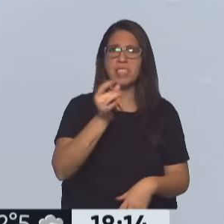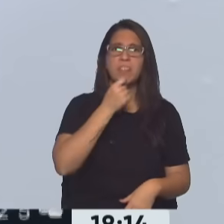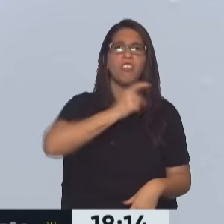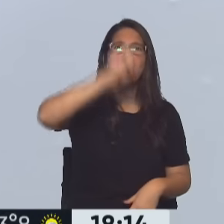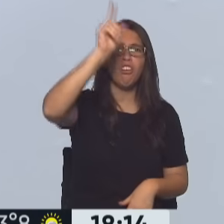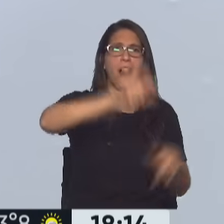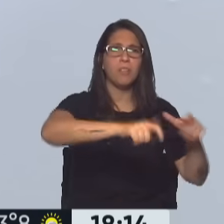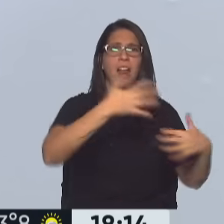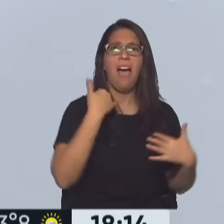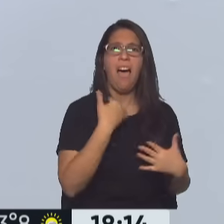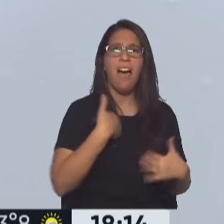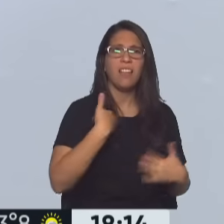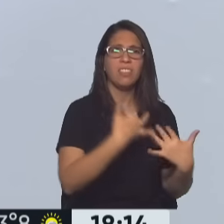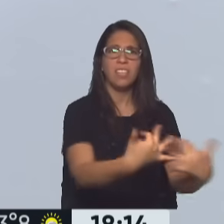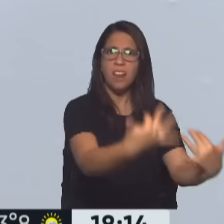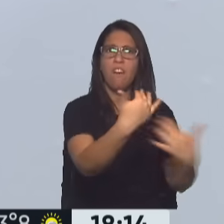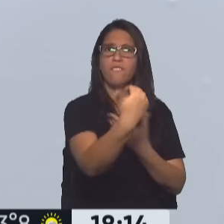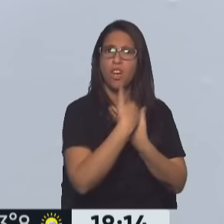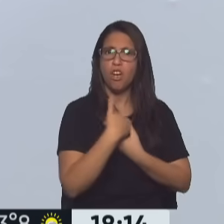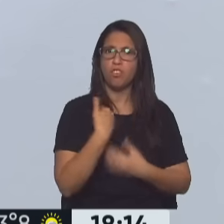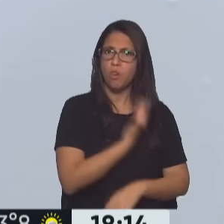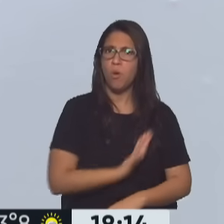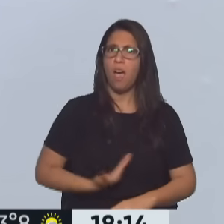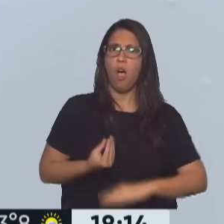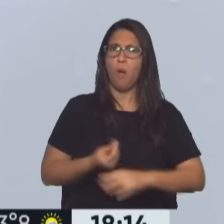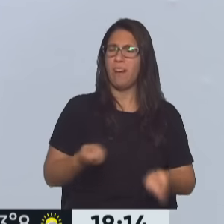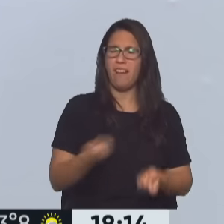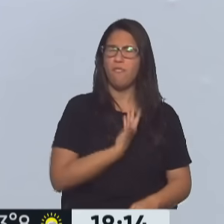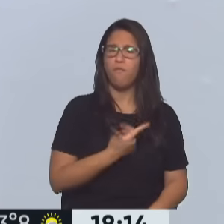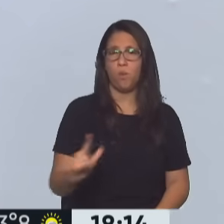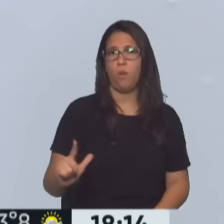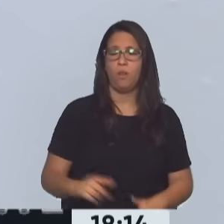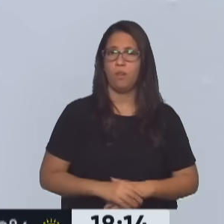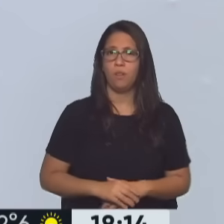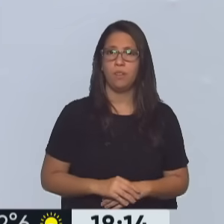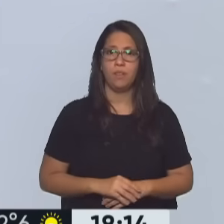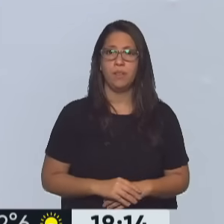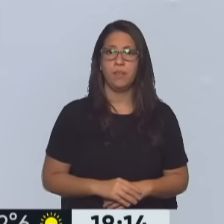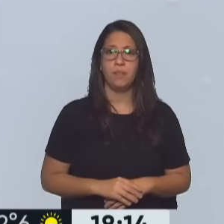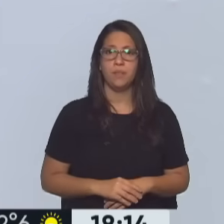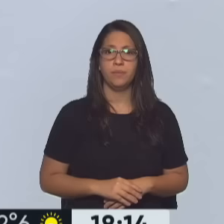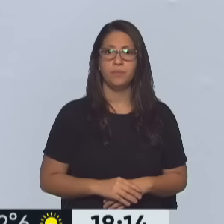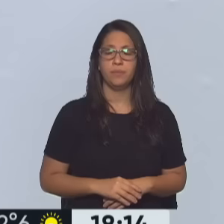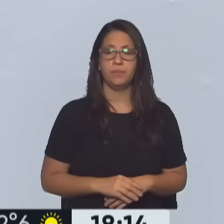los argentinos me dan la responsabilidad de gobernar, voy a gobernar con todos. Massa.